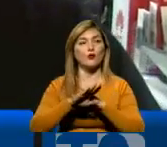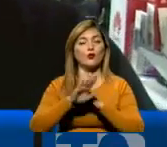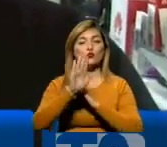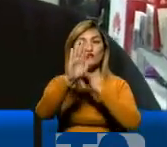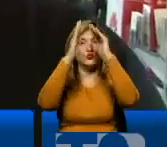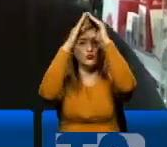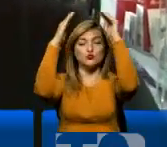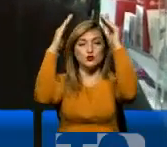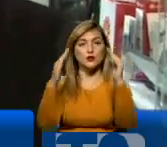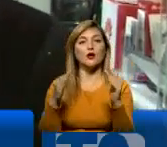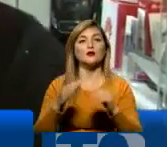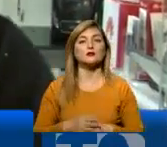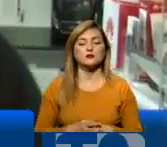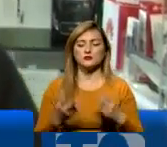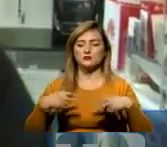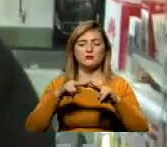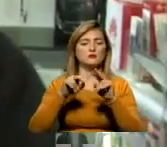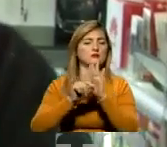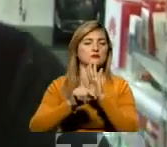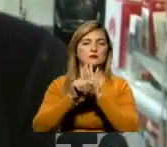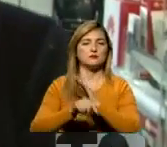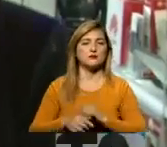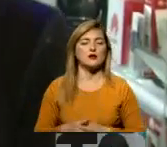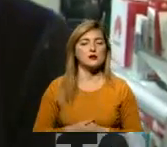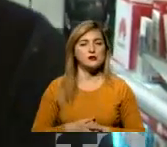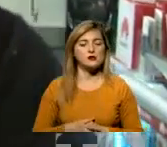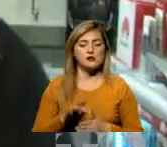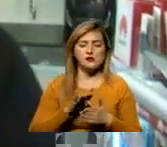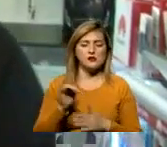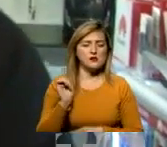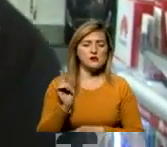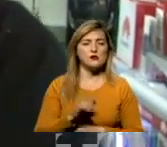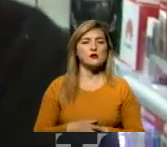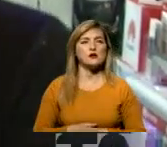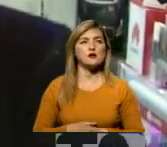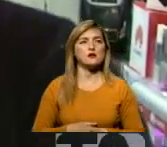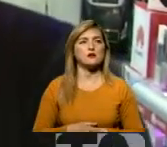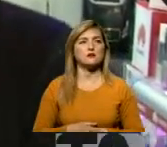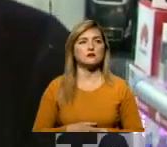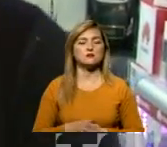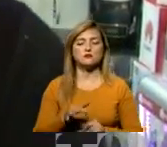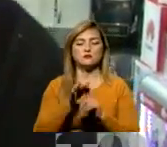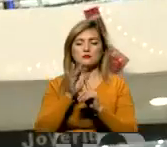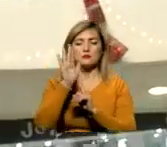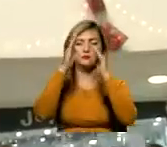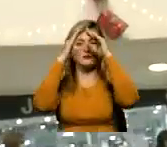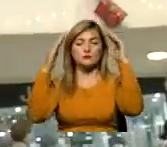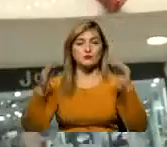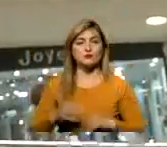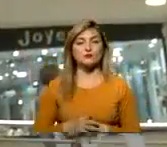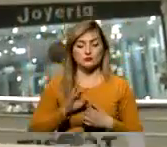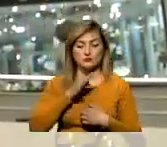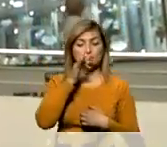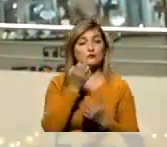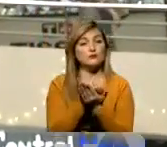domicilios sin ningún costo, para que la gente que no se arriesga a salir tiene ese privilegio de recibir en su domicilio. La pandemia